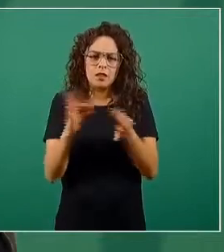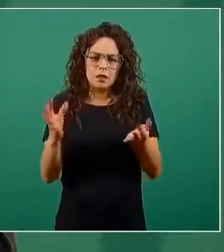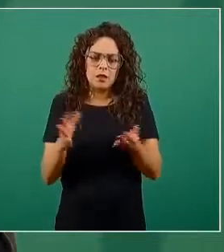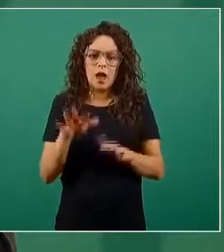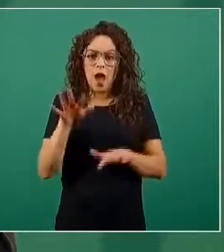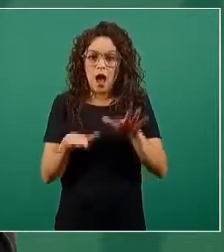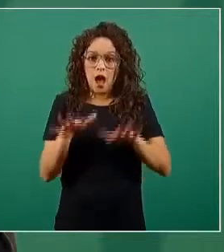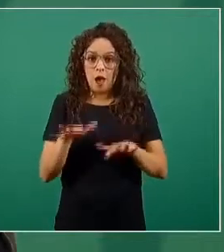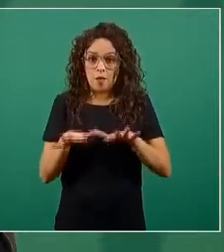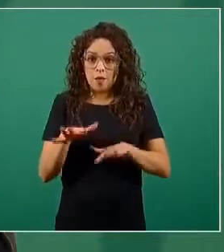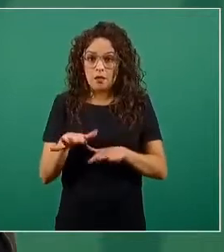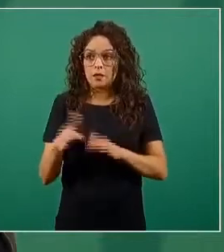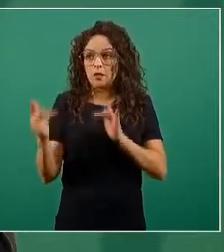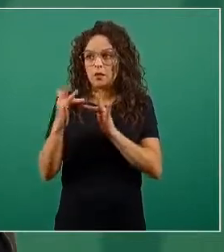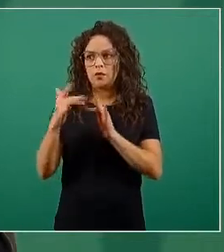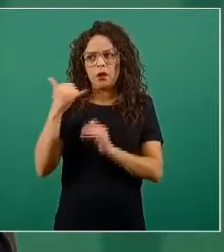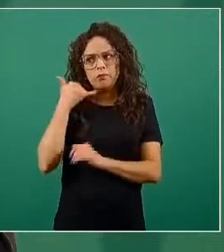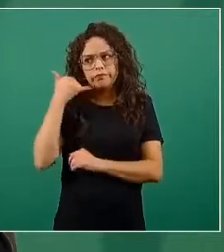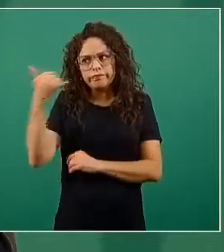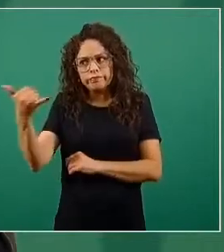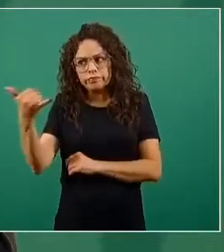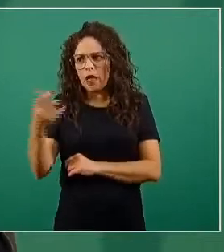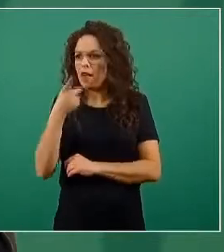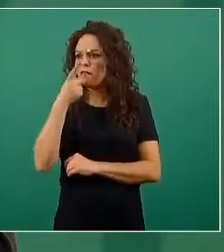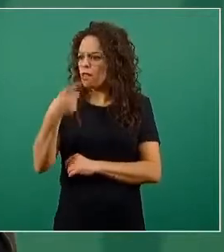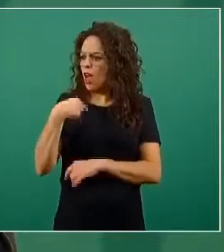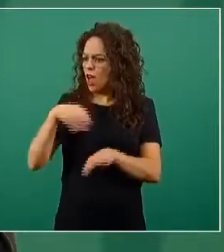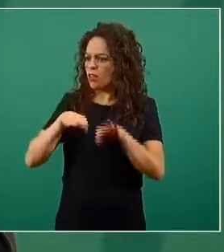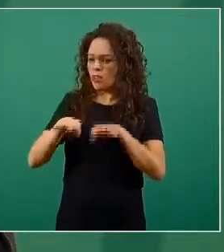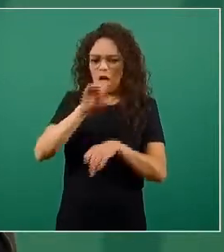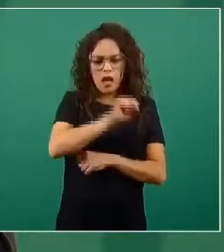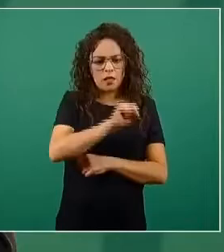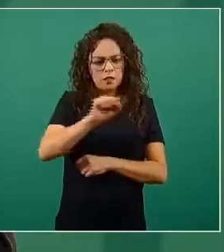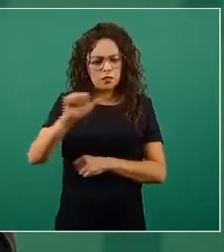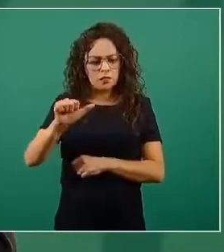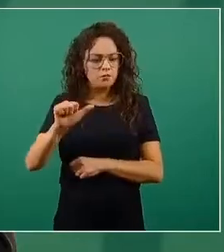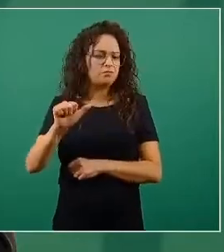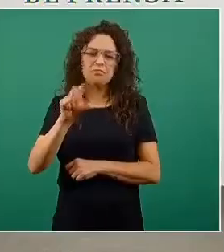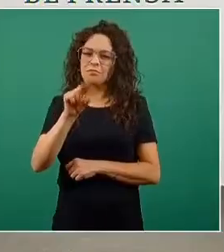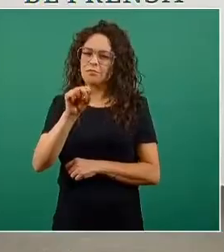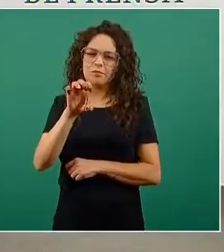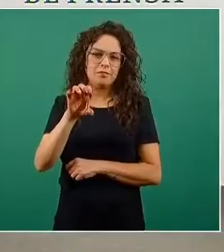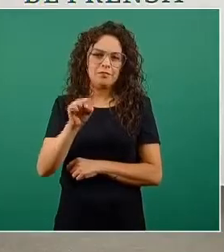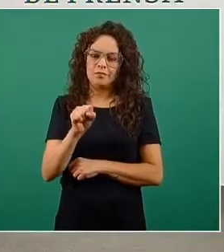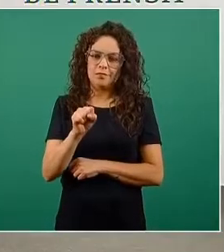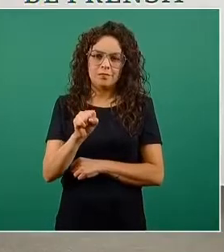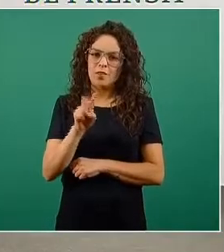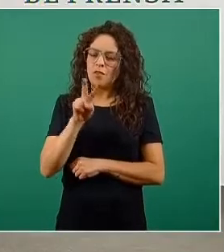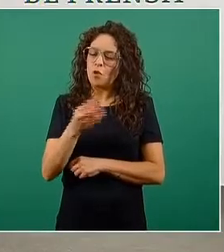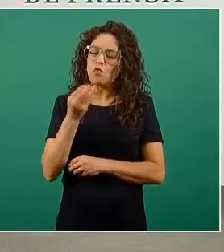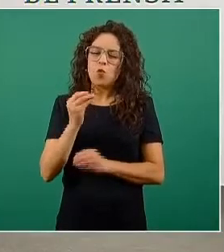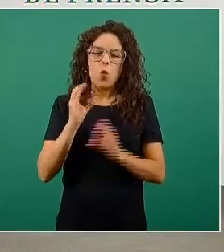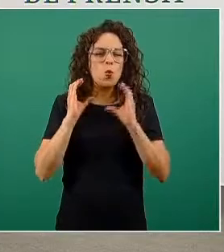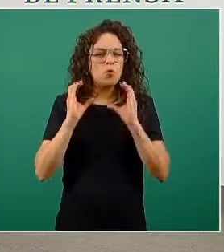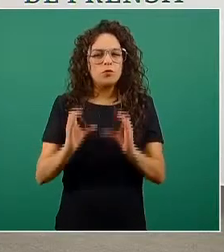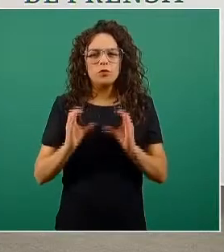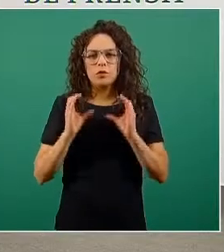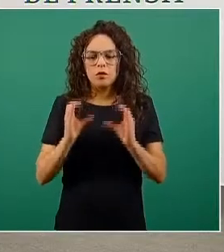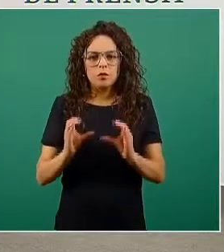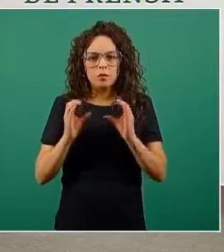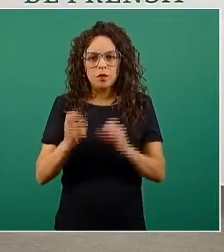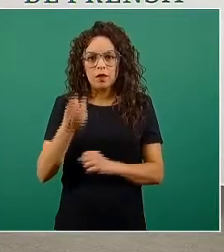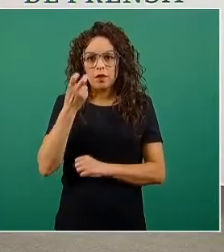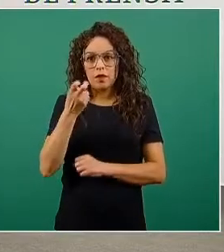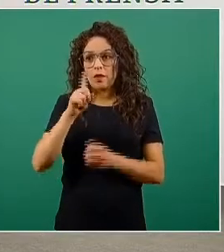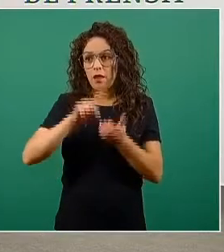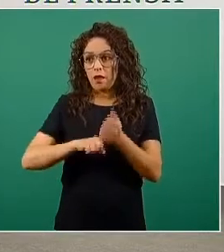que realmente no son del personal de salud, debemos de tener mucho cuidado. Esta etapa de vacunación a adultos